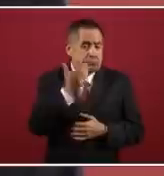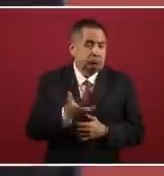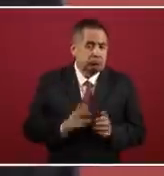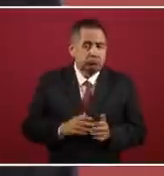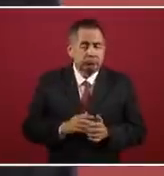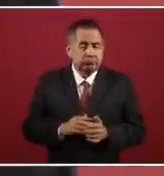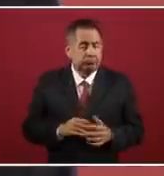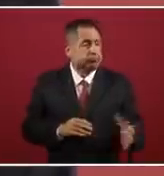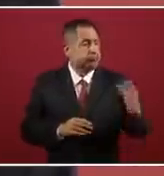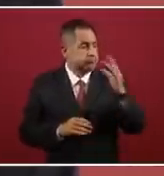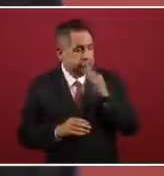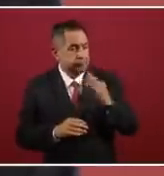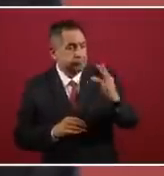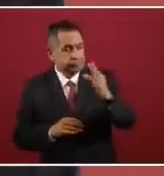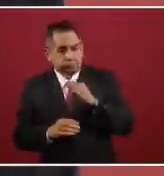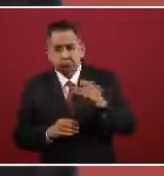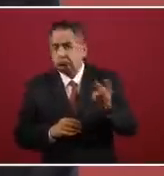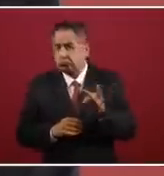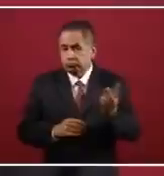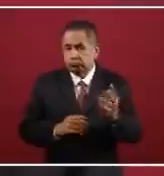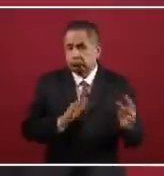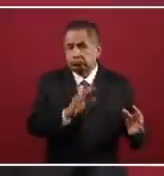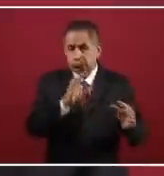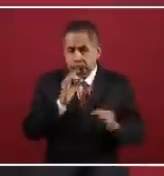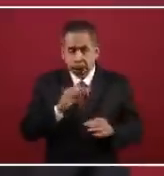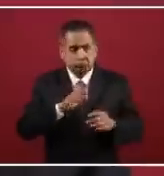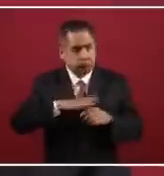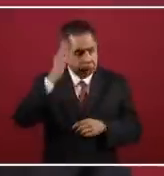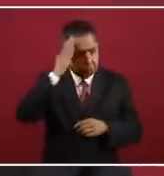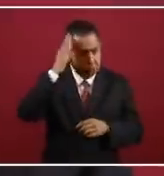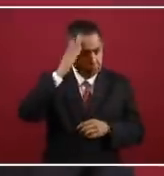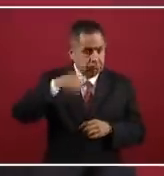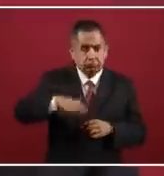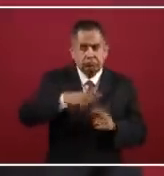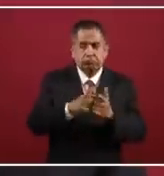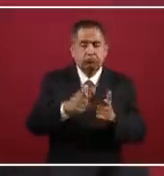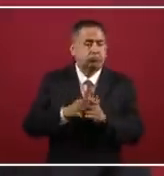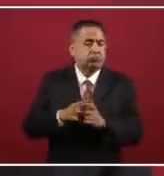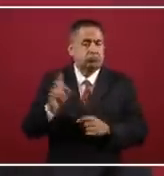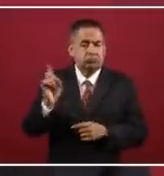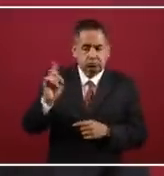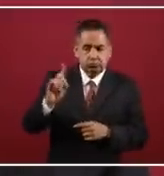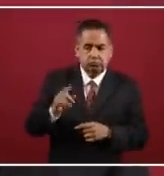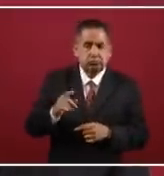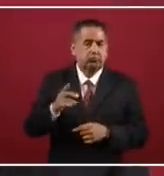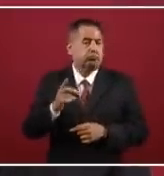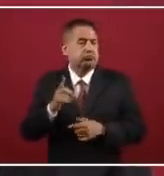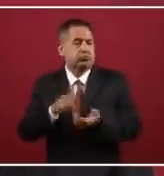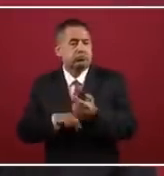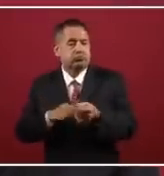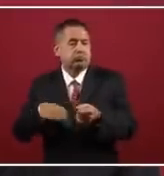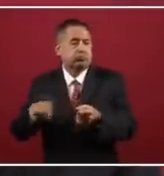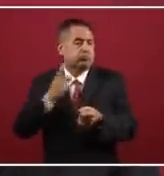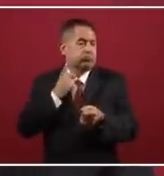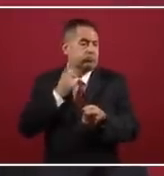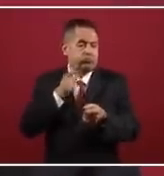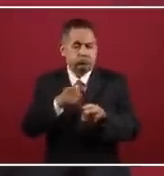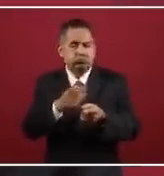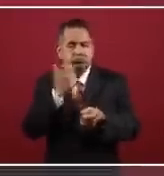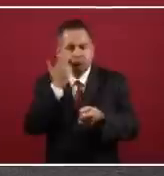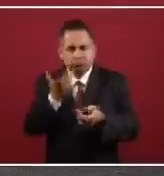Me han expresado dirigentes del Partido Demócrata, legisladores, que